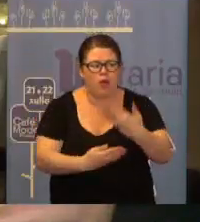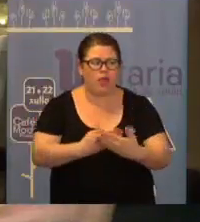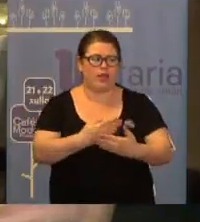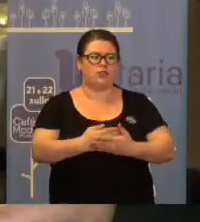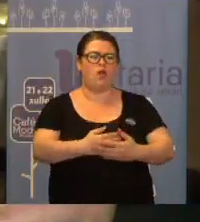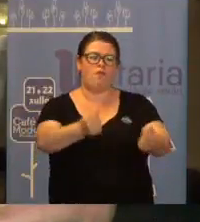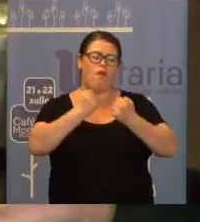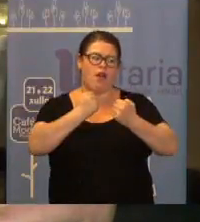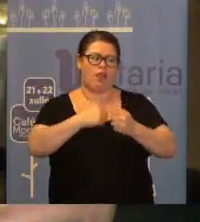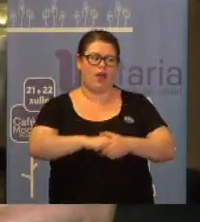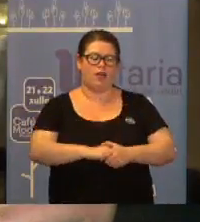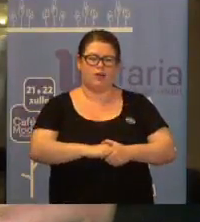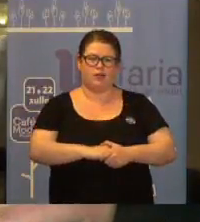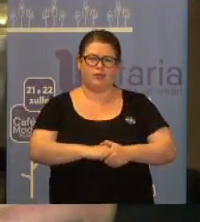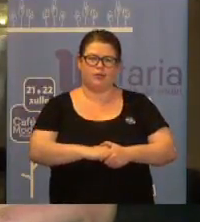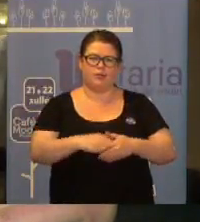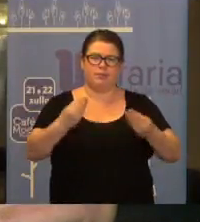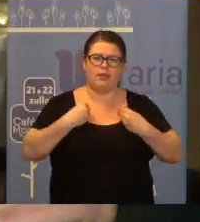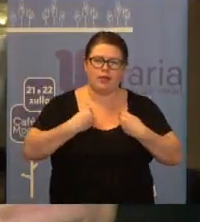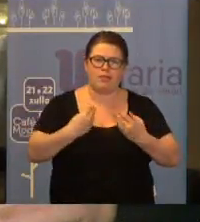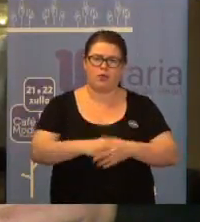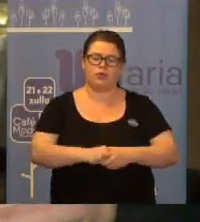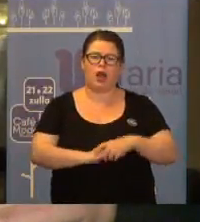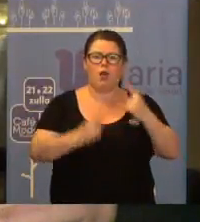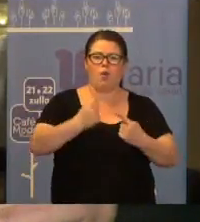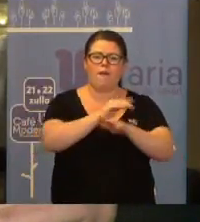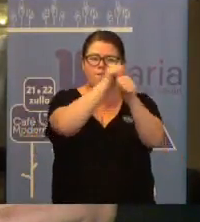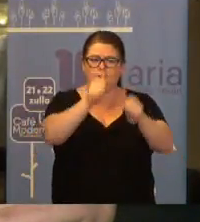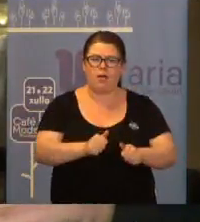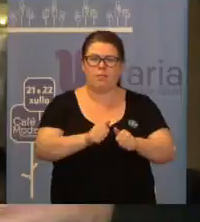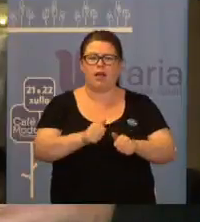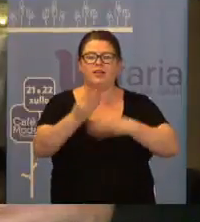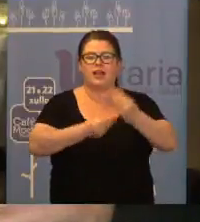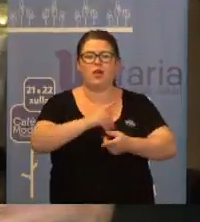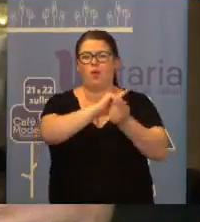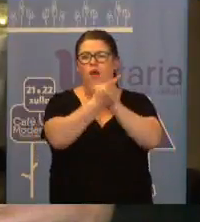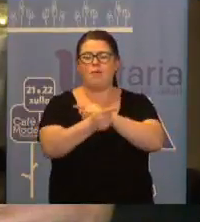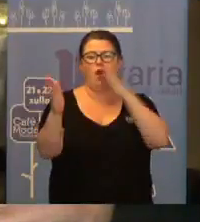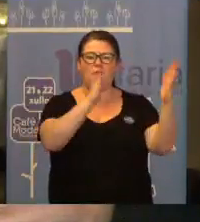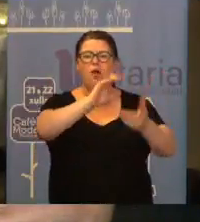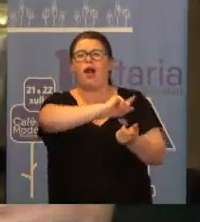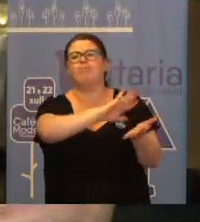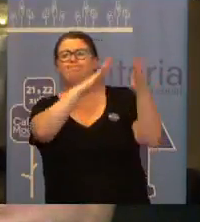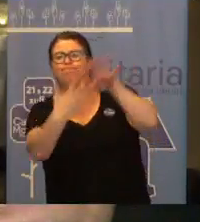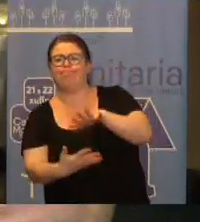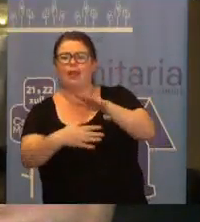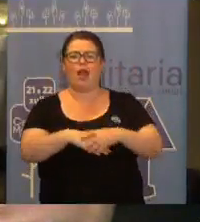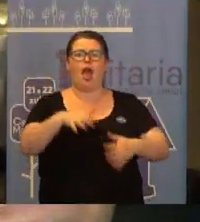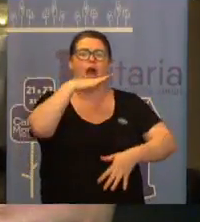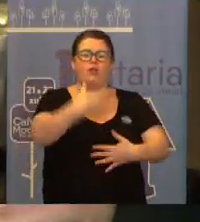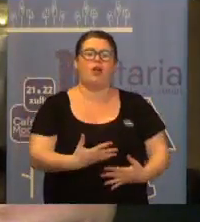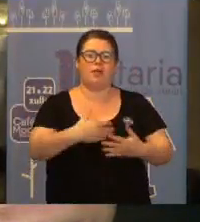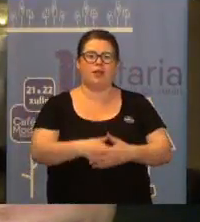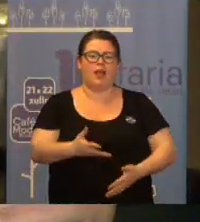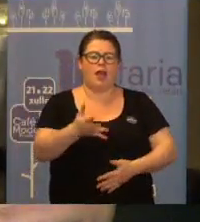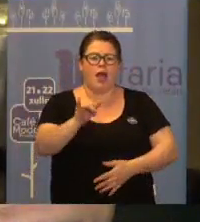moita máis forza, non? O vivimos, o 15M de alguma maneira supuso un cambio de etapa na que hoxe estamos